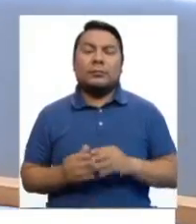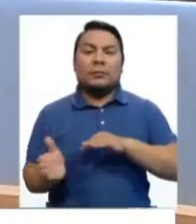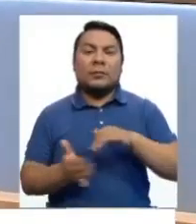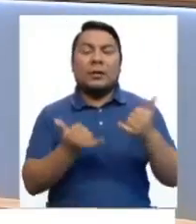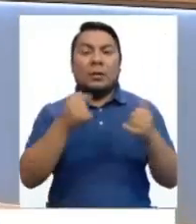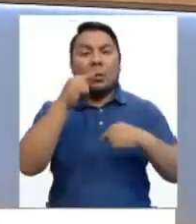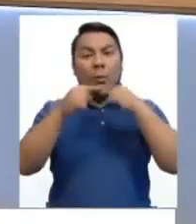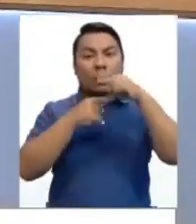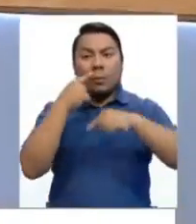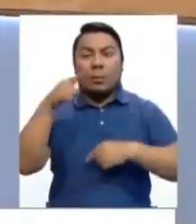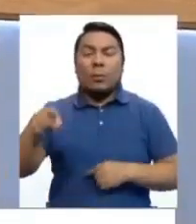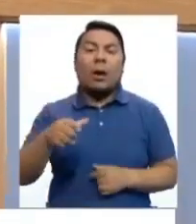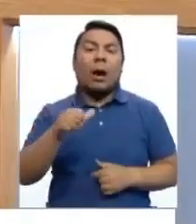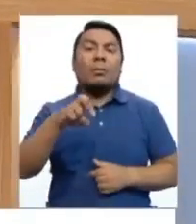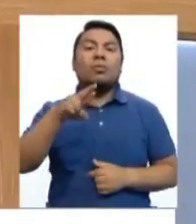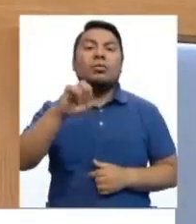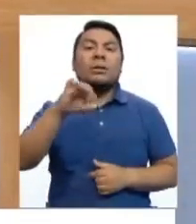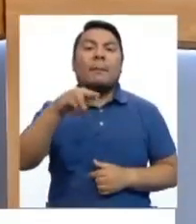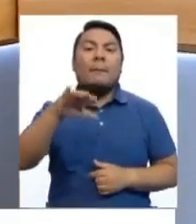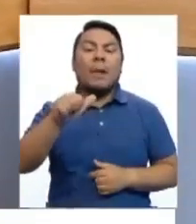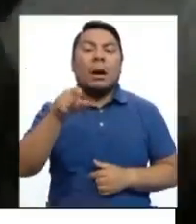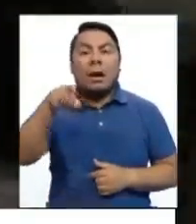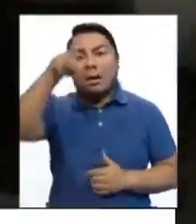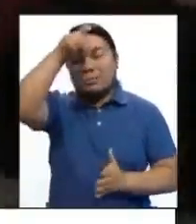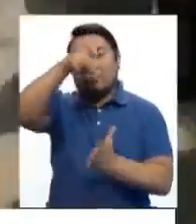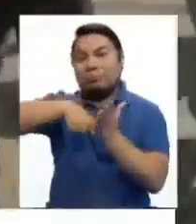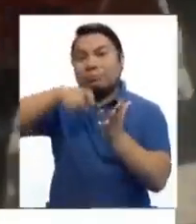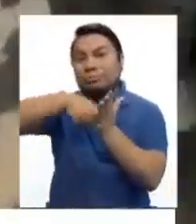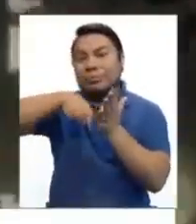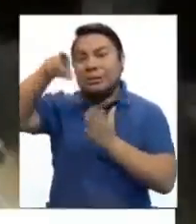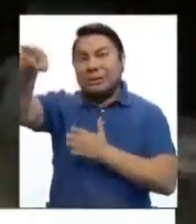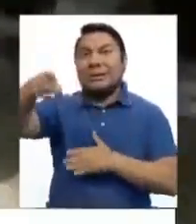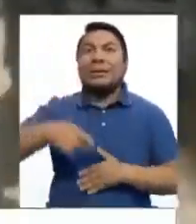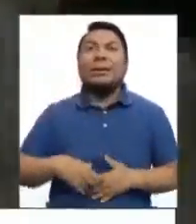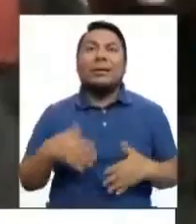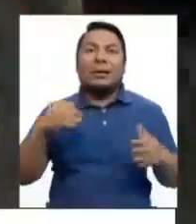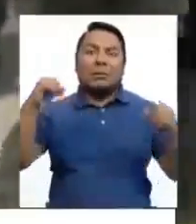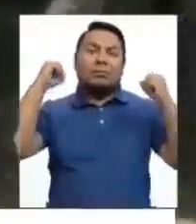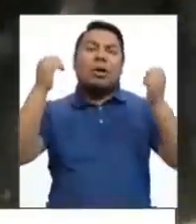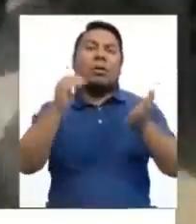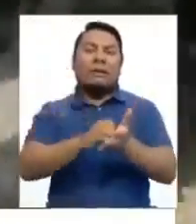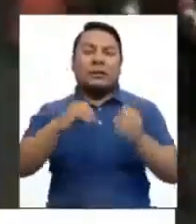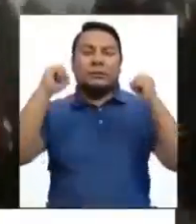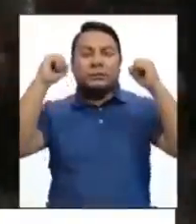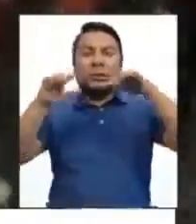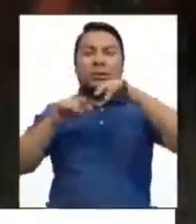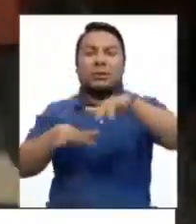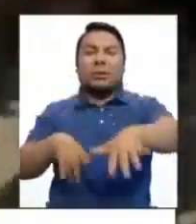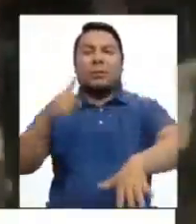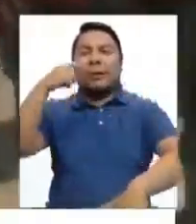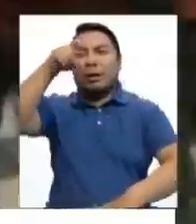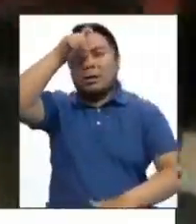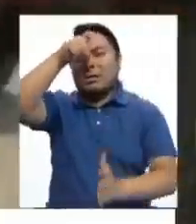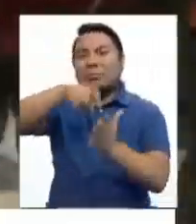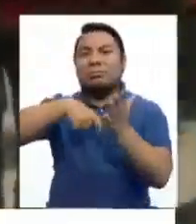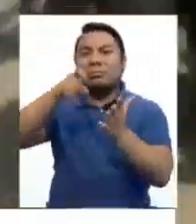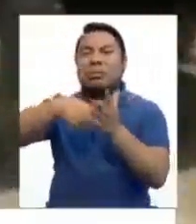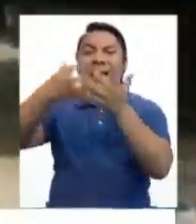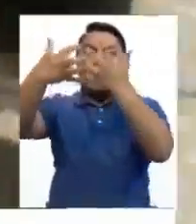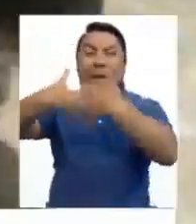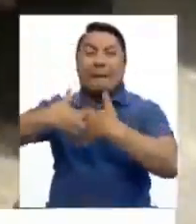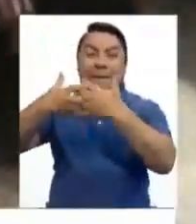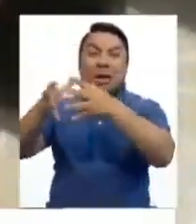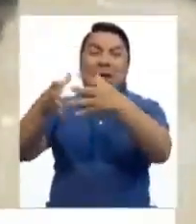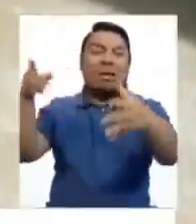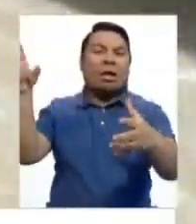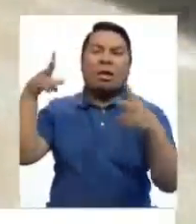Les contamos ahora que en Apurímac, pobladores de Nueva Fuerabamba volvieron a bloquear la vía ubicada en los exteriores de la minera Las Bambas, a la altura de